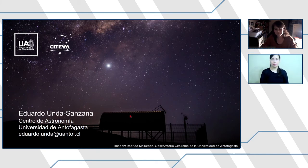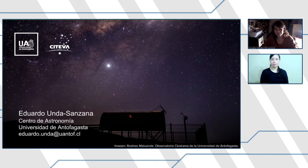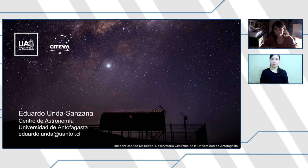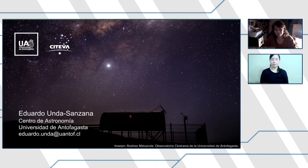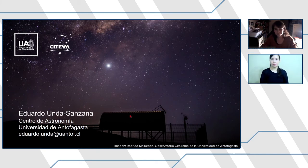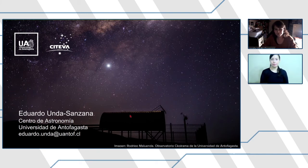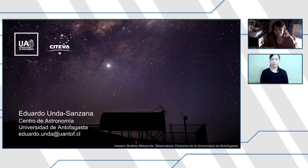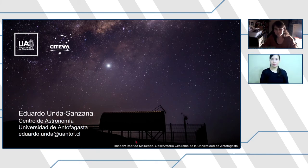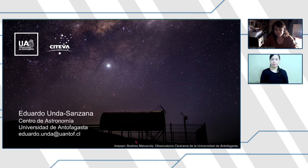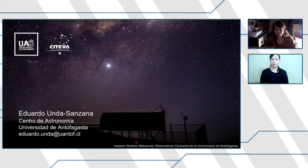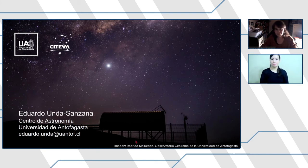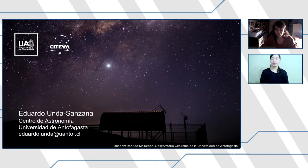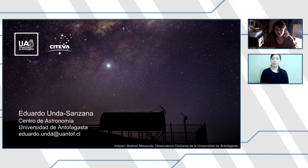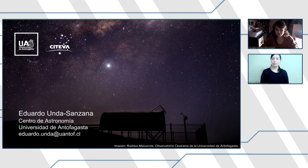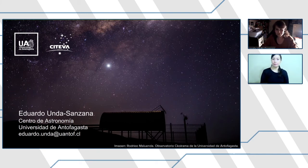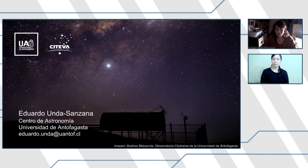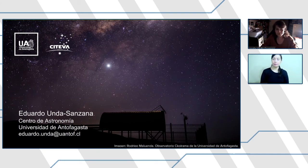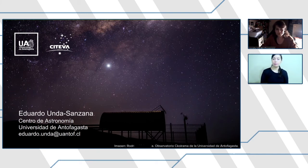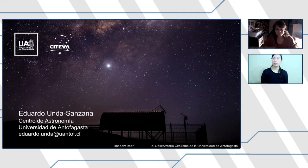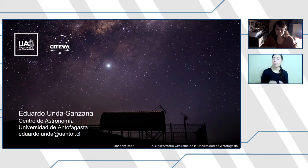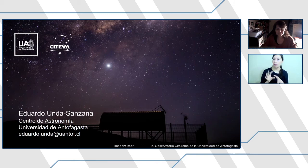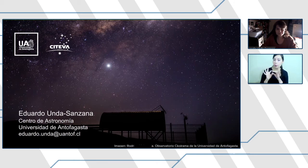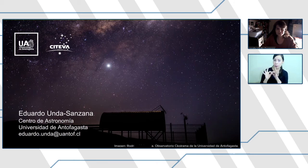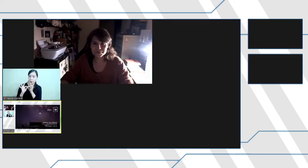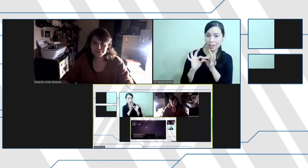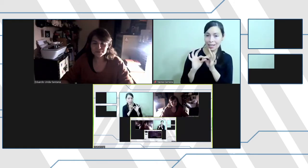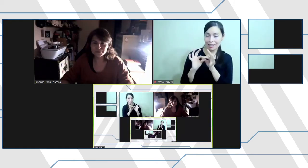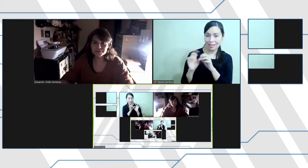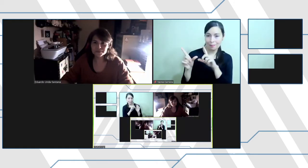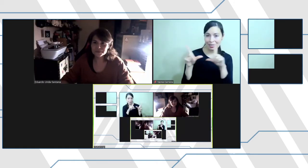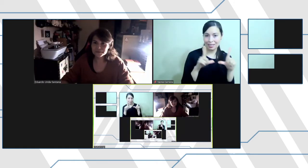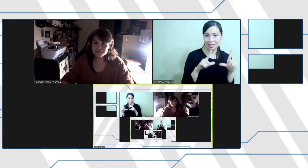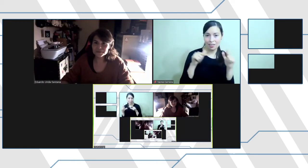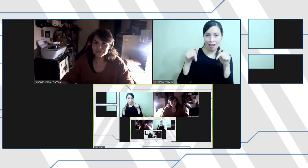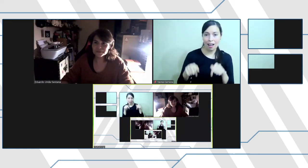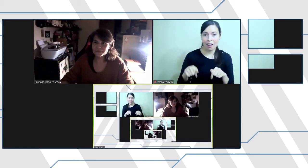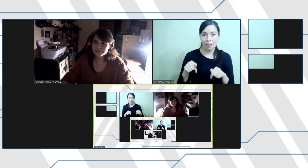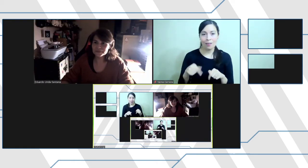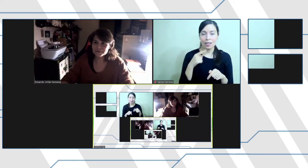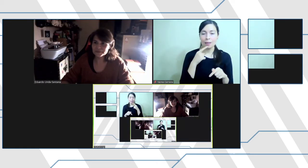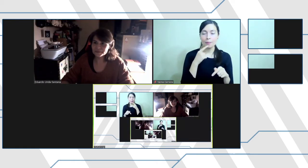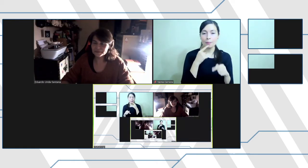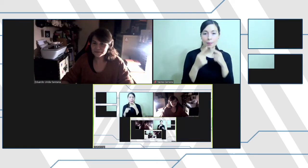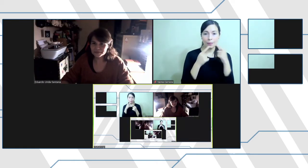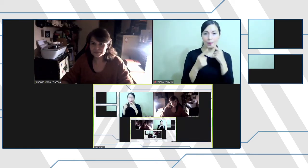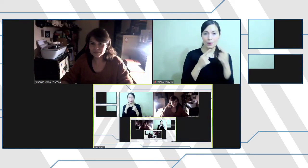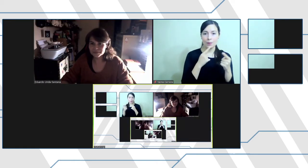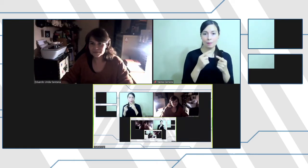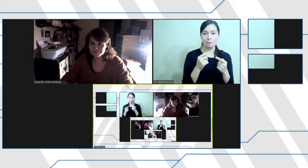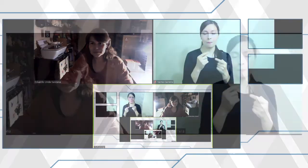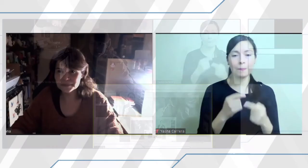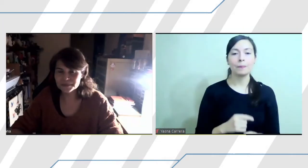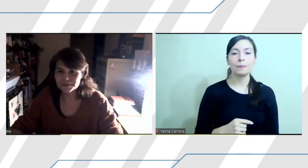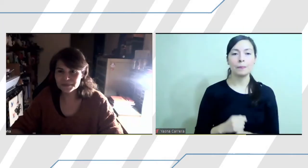Así es, Eduardo. Muchas gracias por tu presentación. Ahora pasamos a la sección de preguntas.